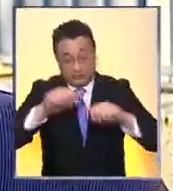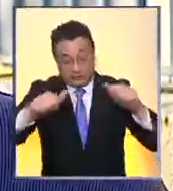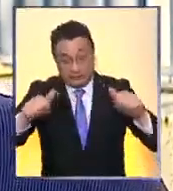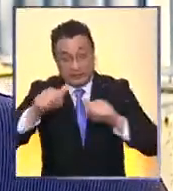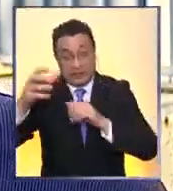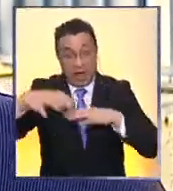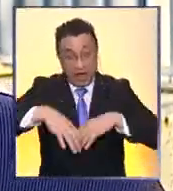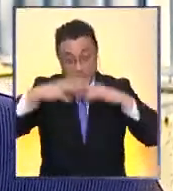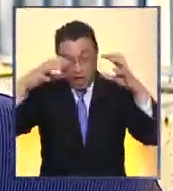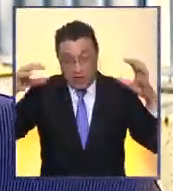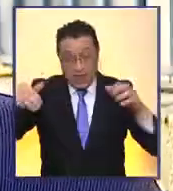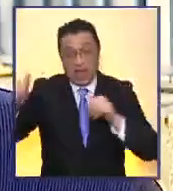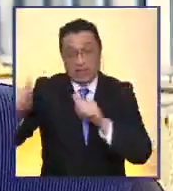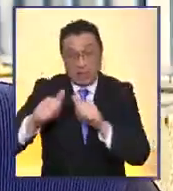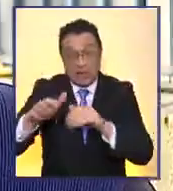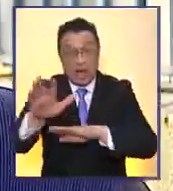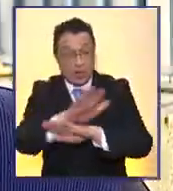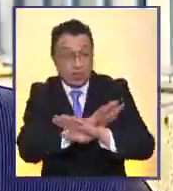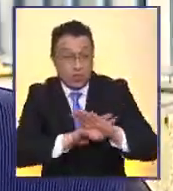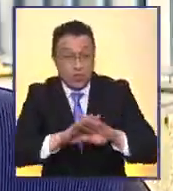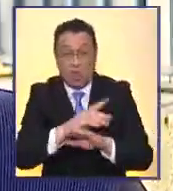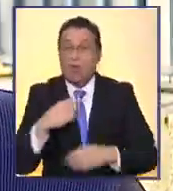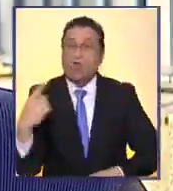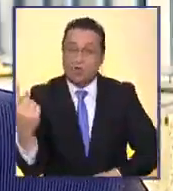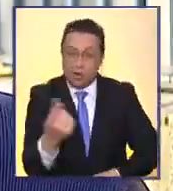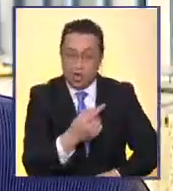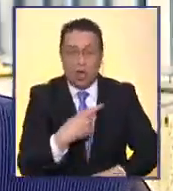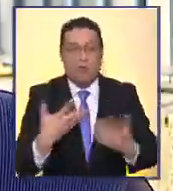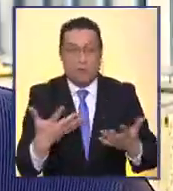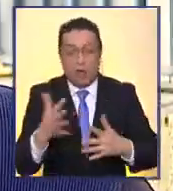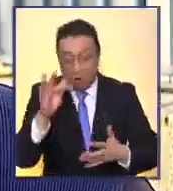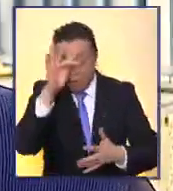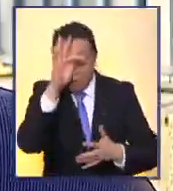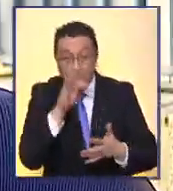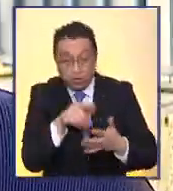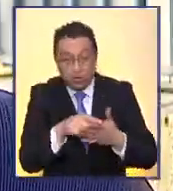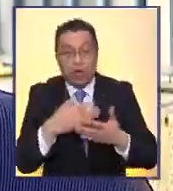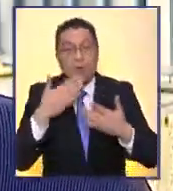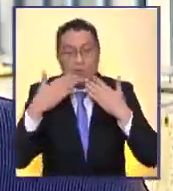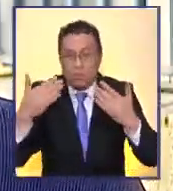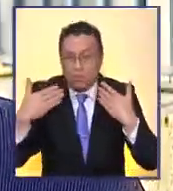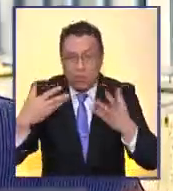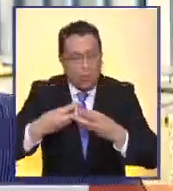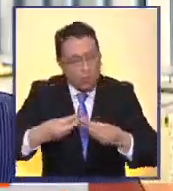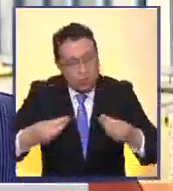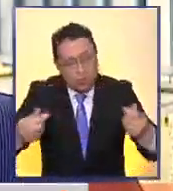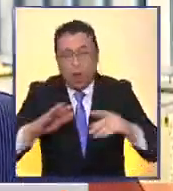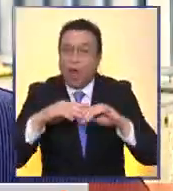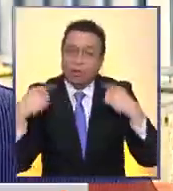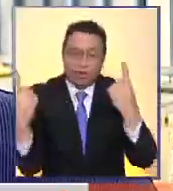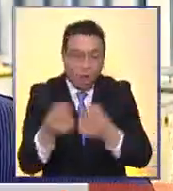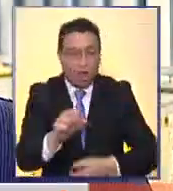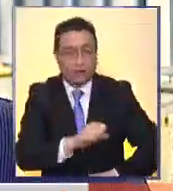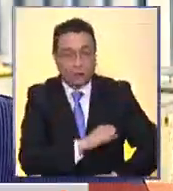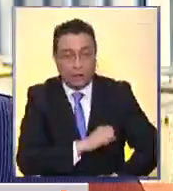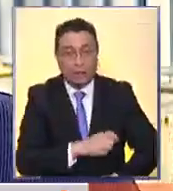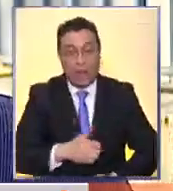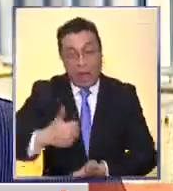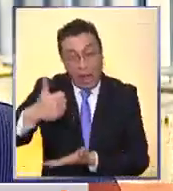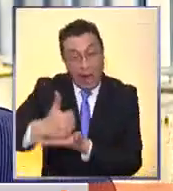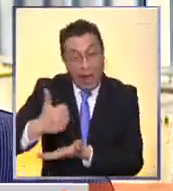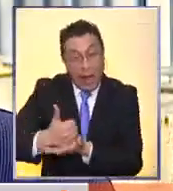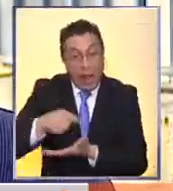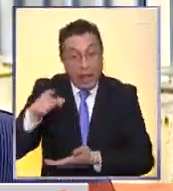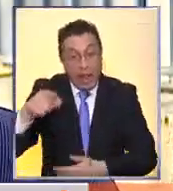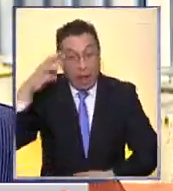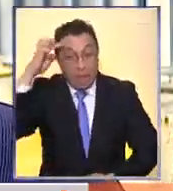todos los habitantes de la región metropolitana, porque cumple funciones ecosistémicas valiosísimas para toda la ciudad. La alcaldesa del estado es la que tiene